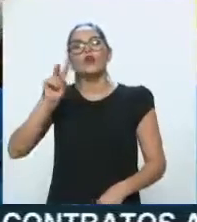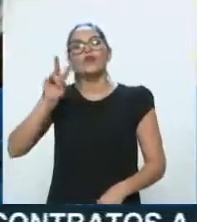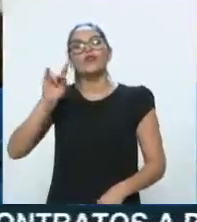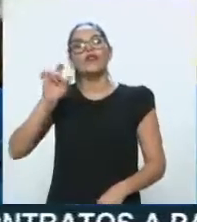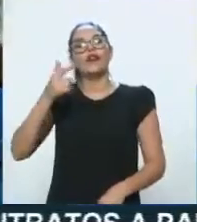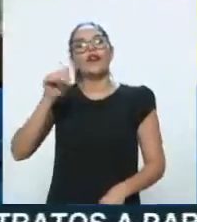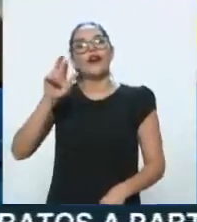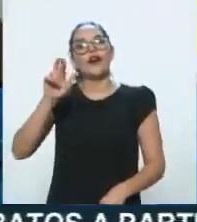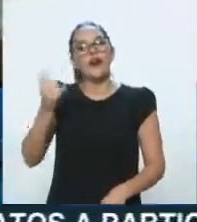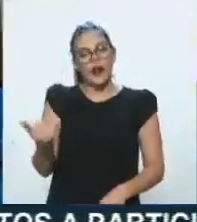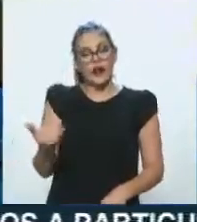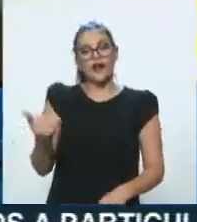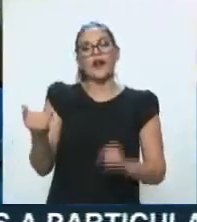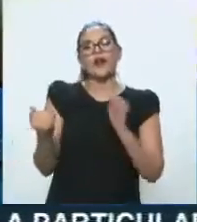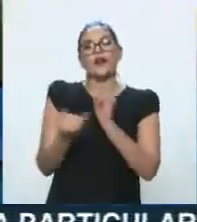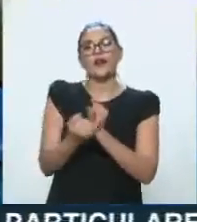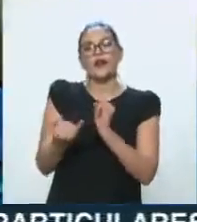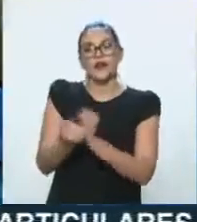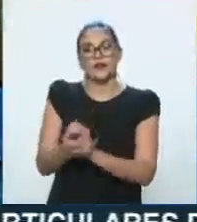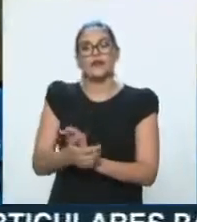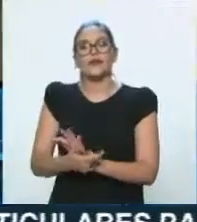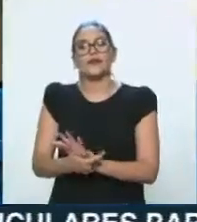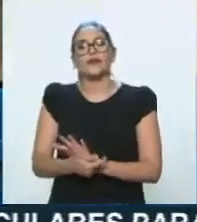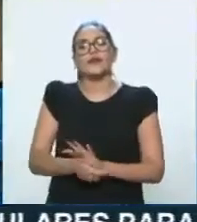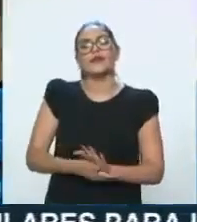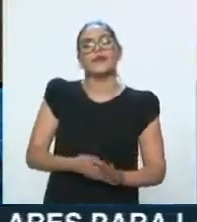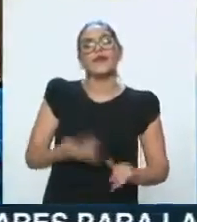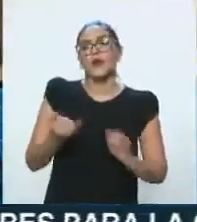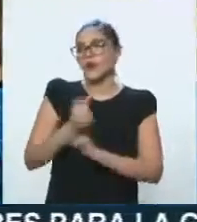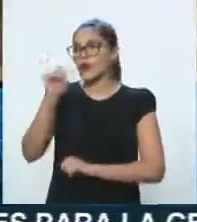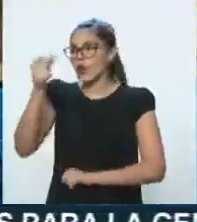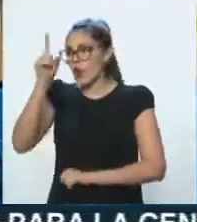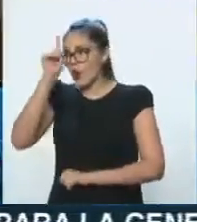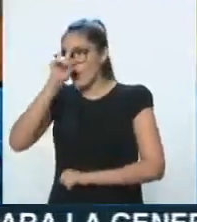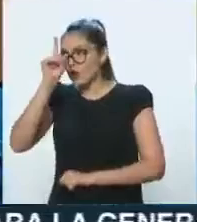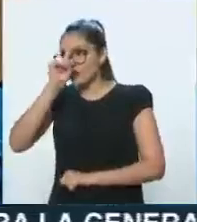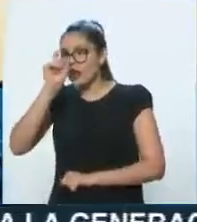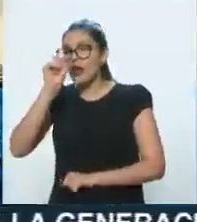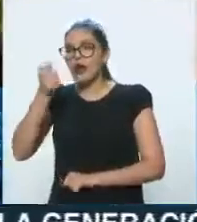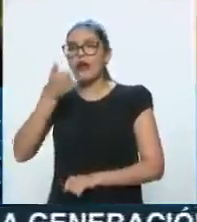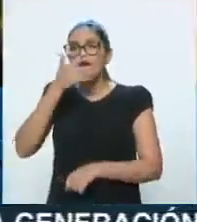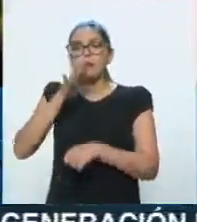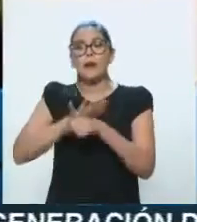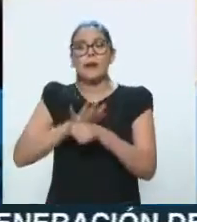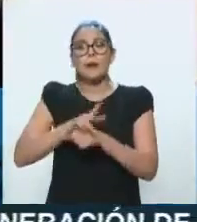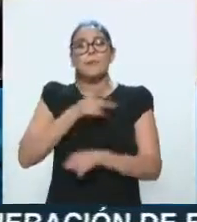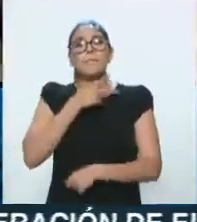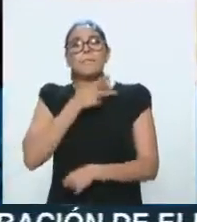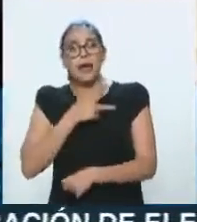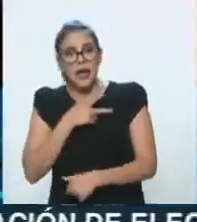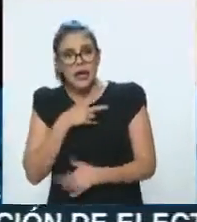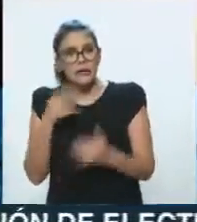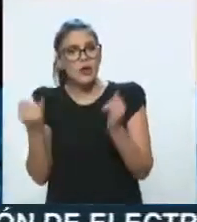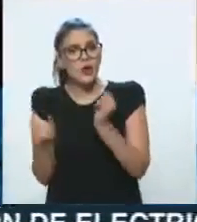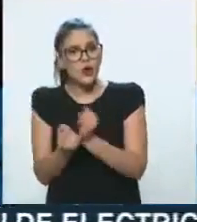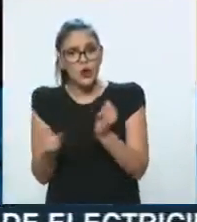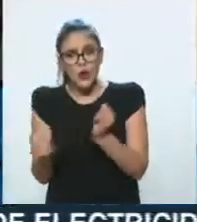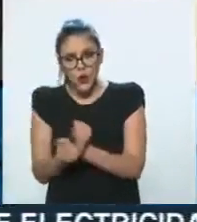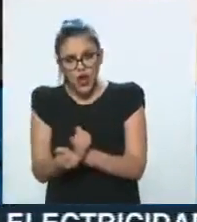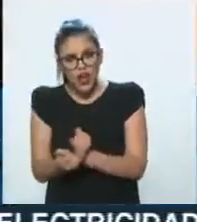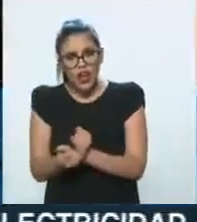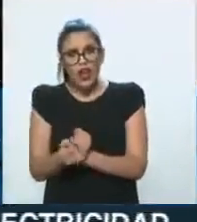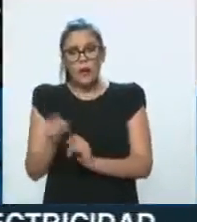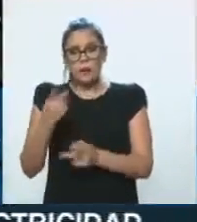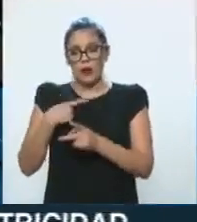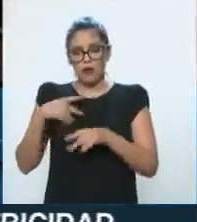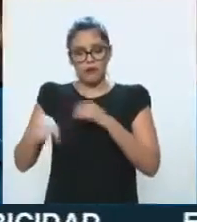pasaron por el consejo de administración de pemex donde hay reconocidos opinólogos que se